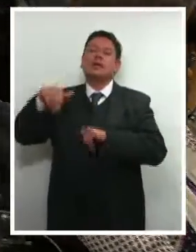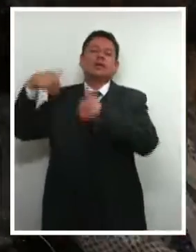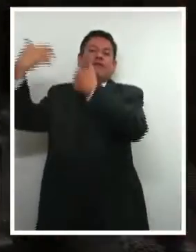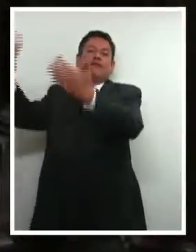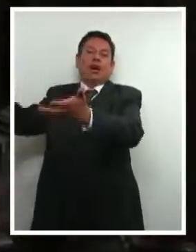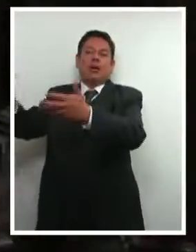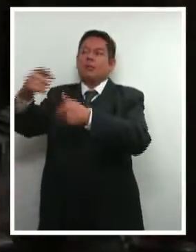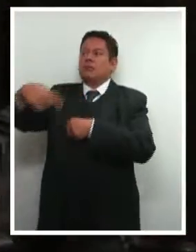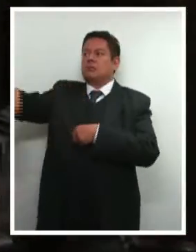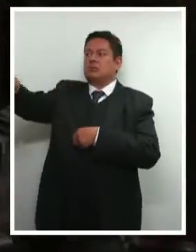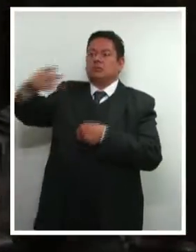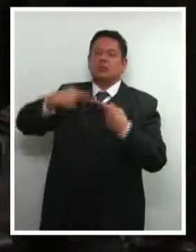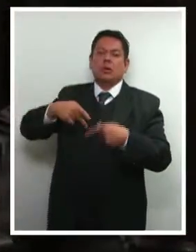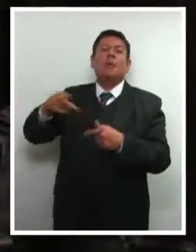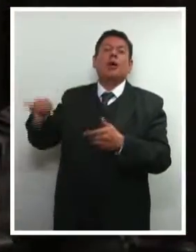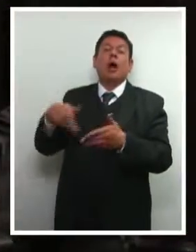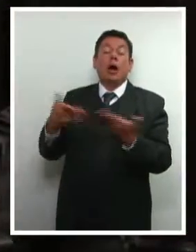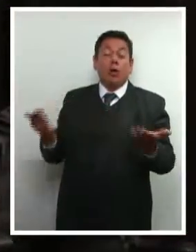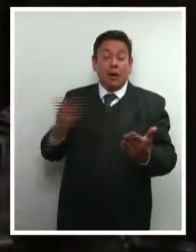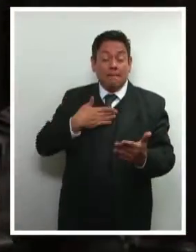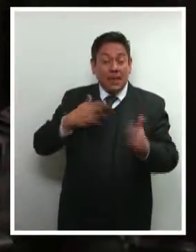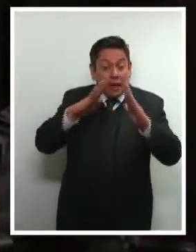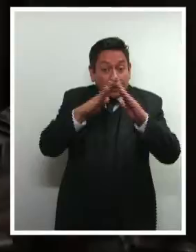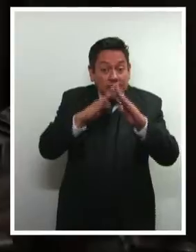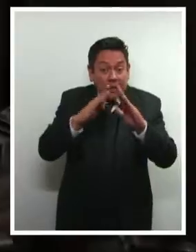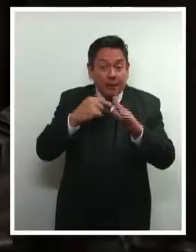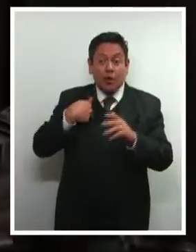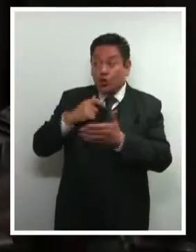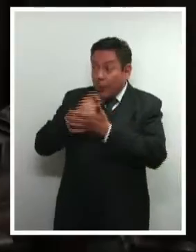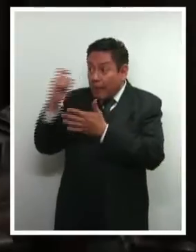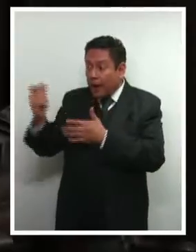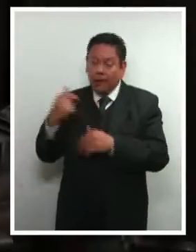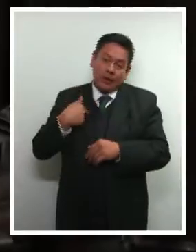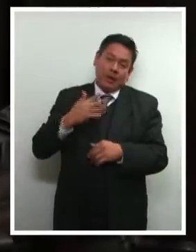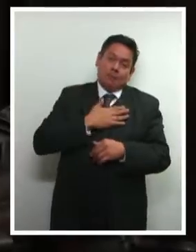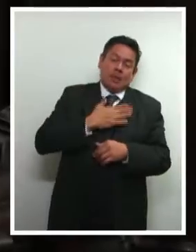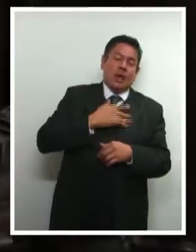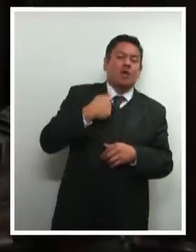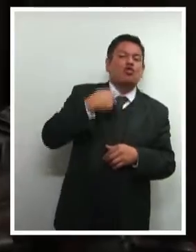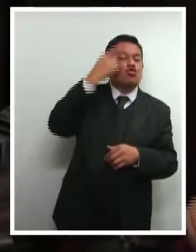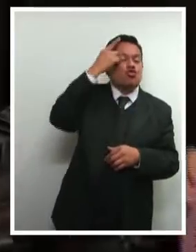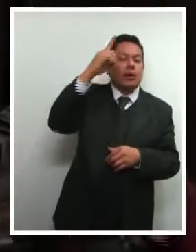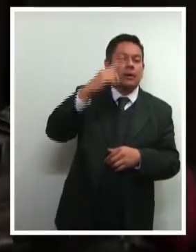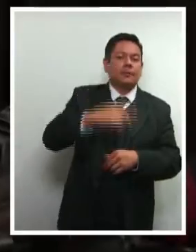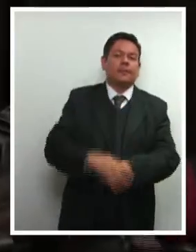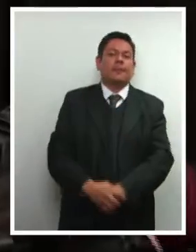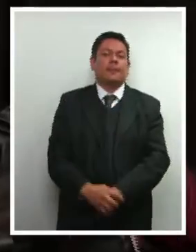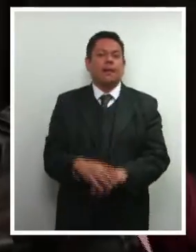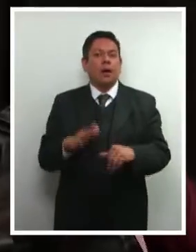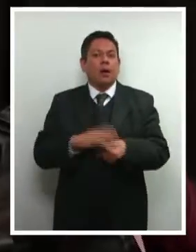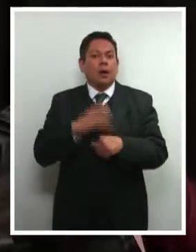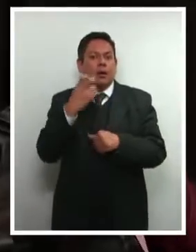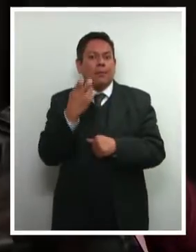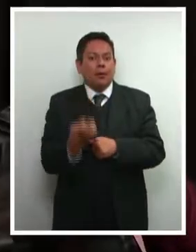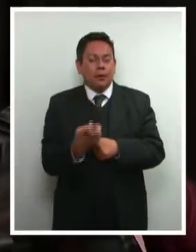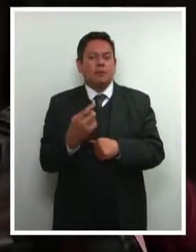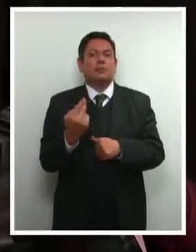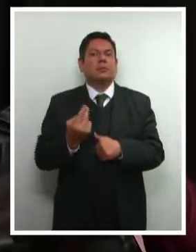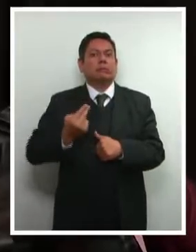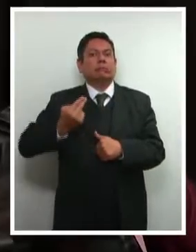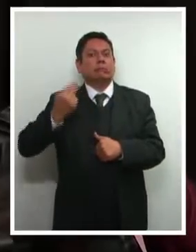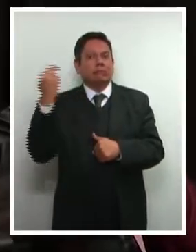común a un monopolio natural, a un bien privado. Por tanto, esto implica que se requiere atender a este